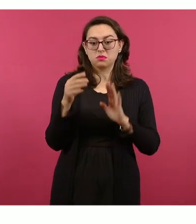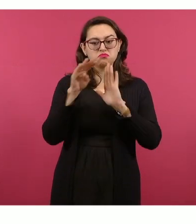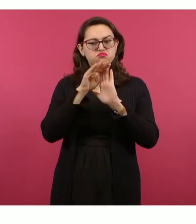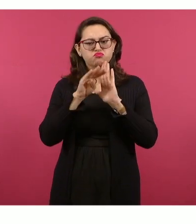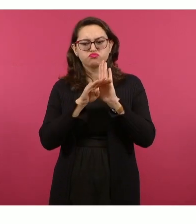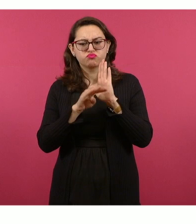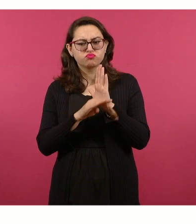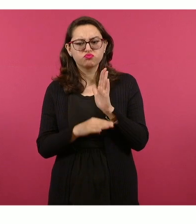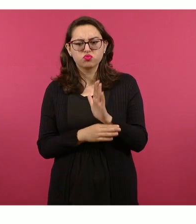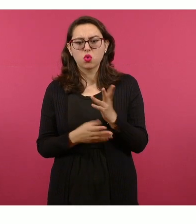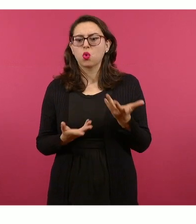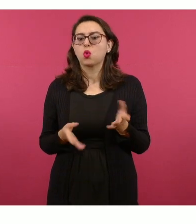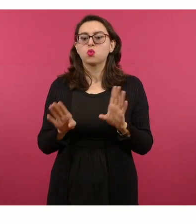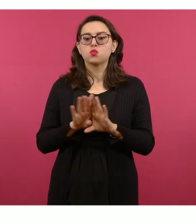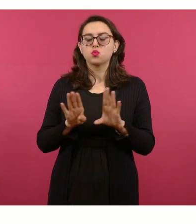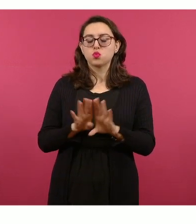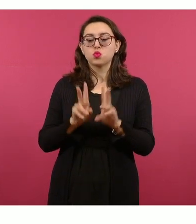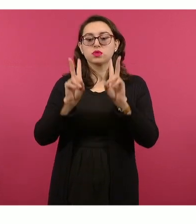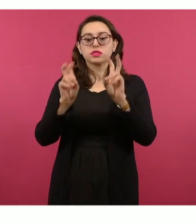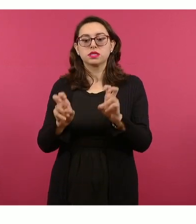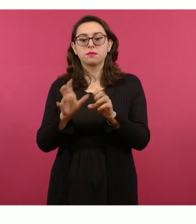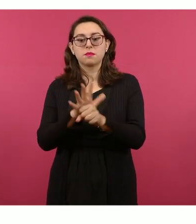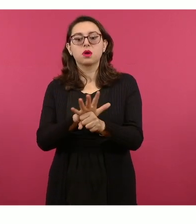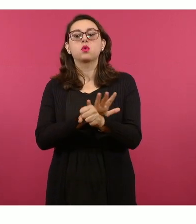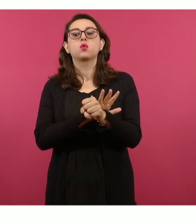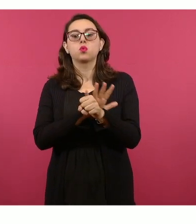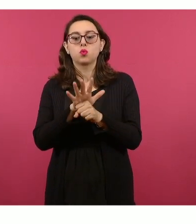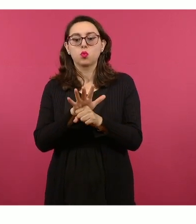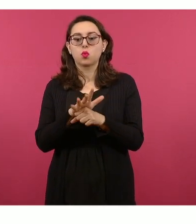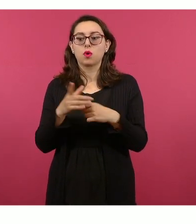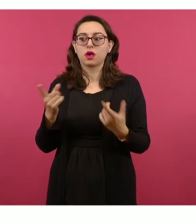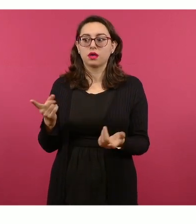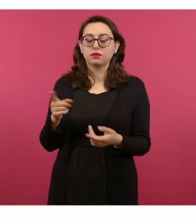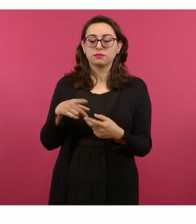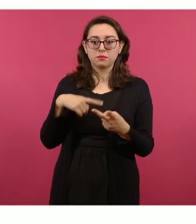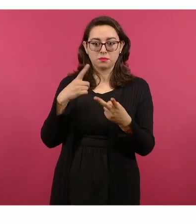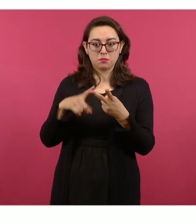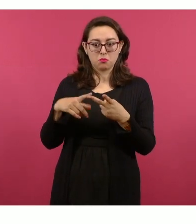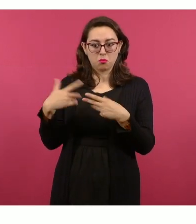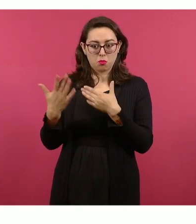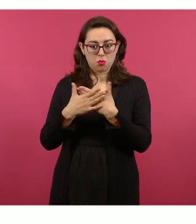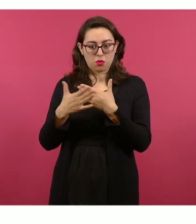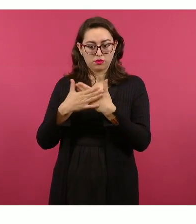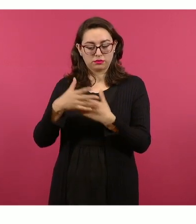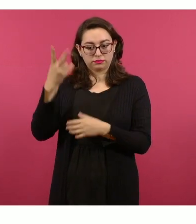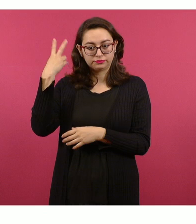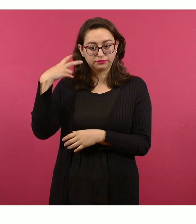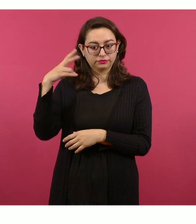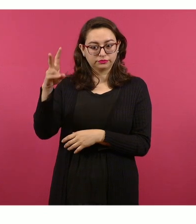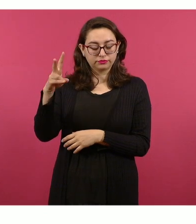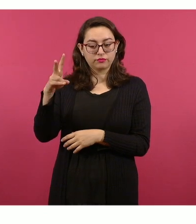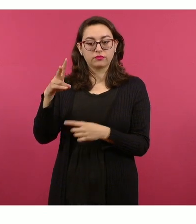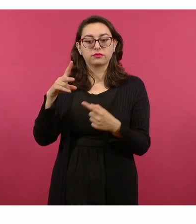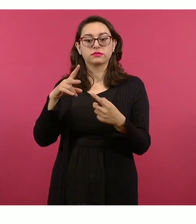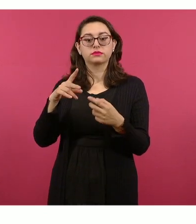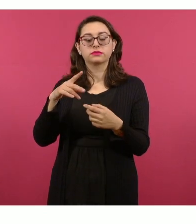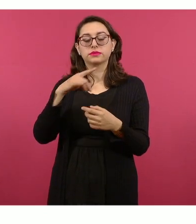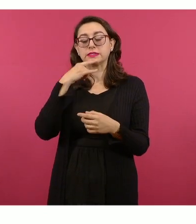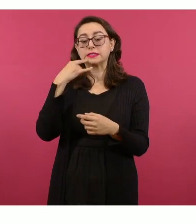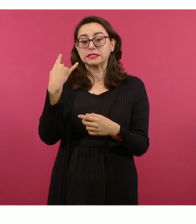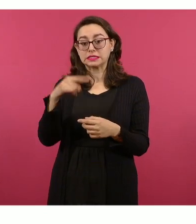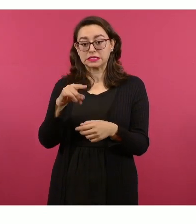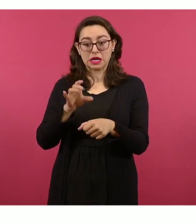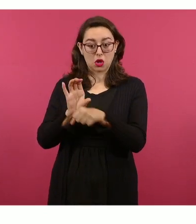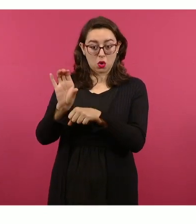los temas que usted abordará con sus homólogos de Chile y Colombia también en esa gira de trabajo que realizará en